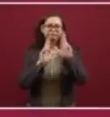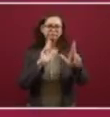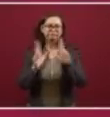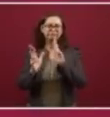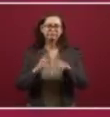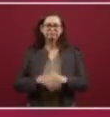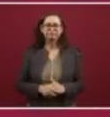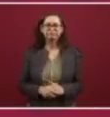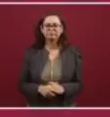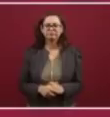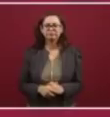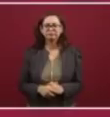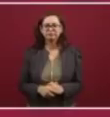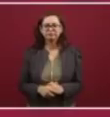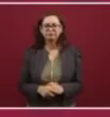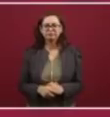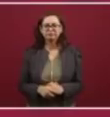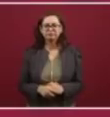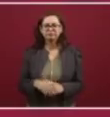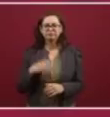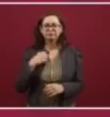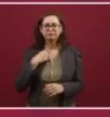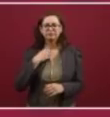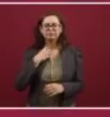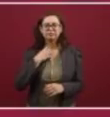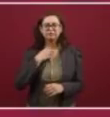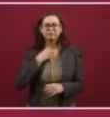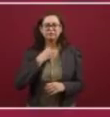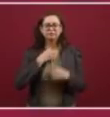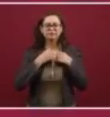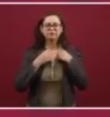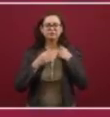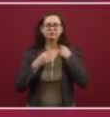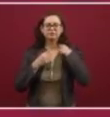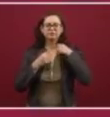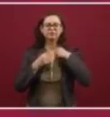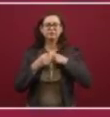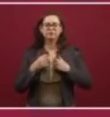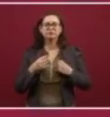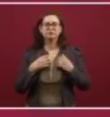que no nos queden pendientes